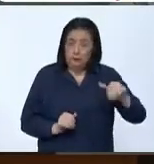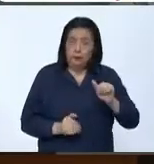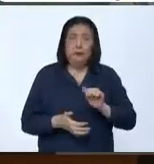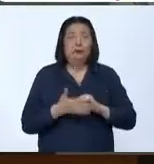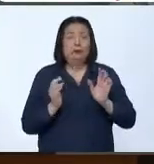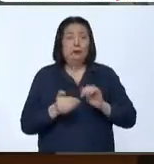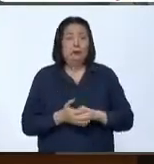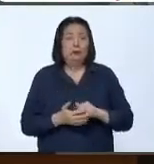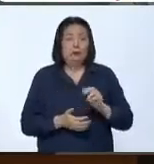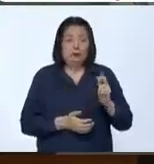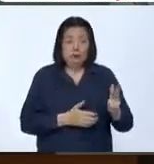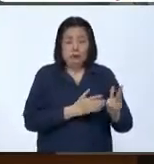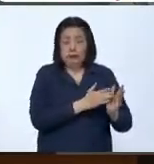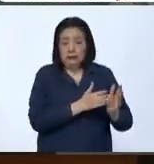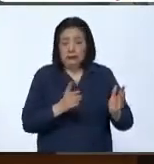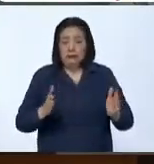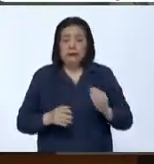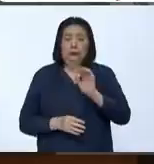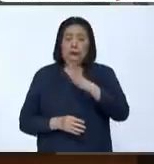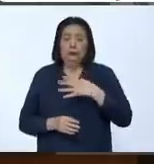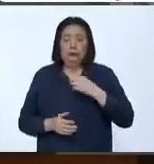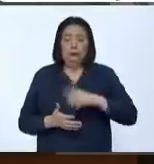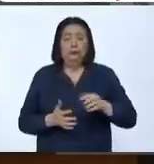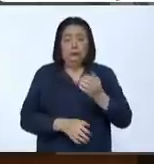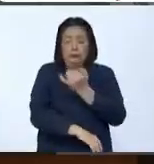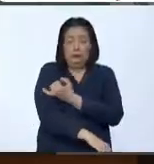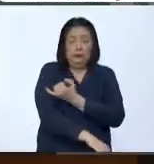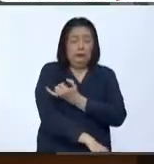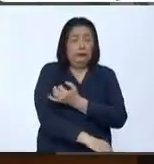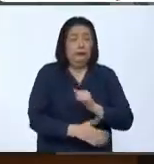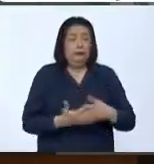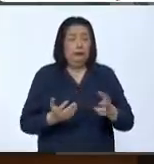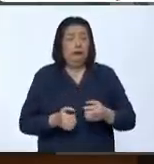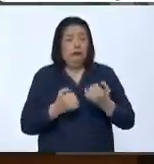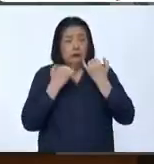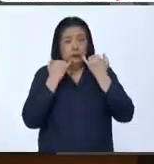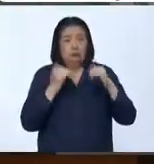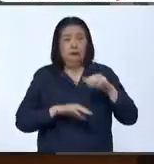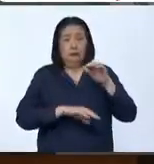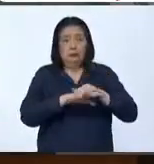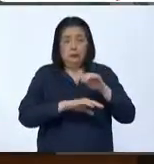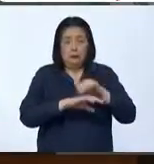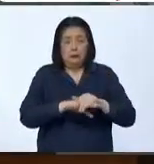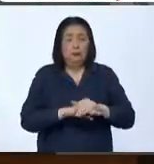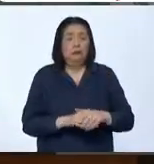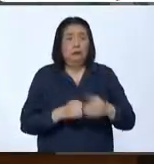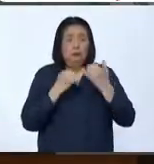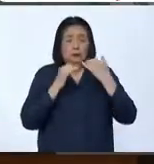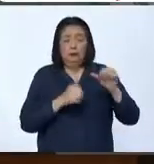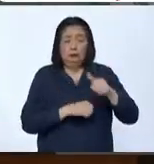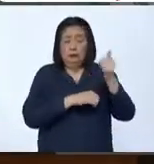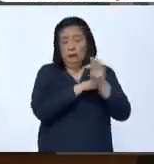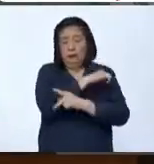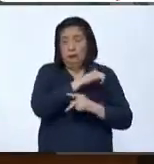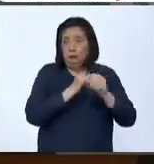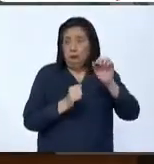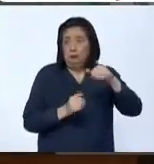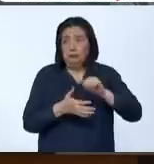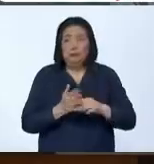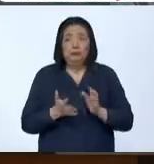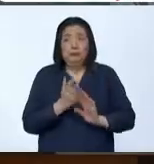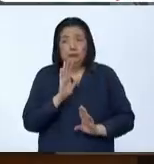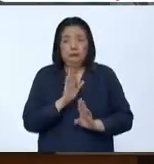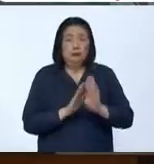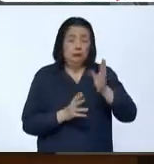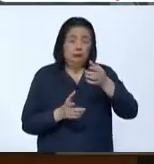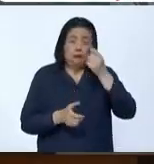de tres a cinco años de Educación inicial al idioma inglés como lengua extranjera enfocado al